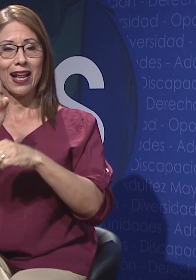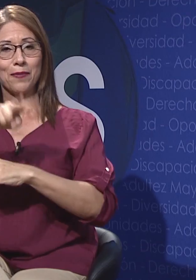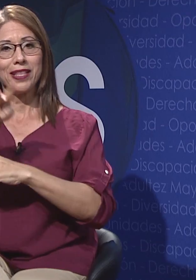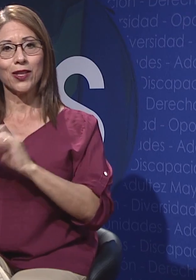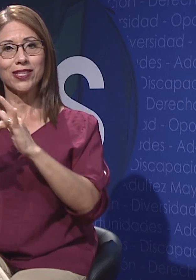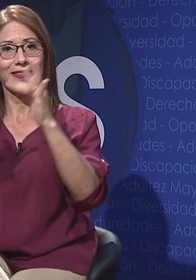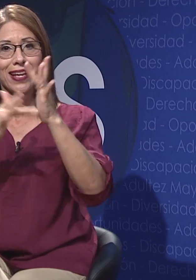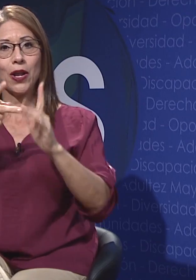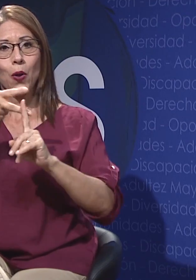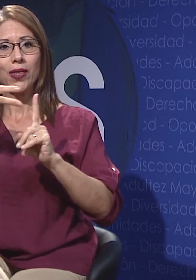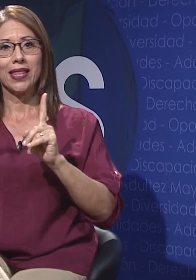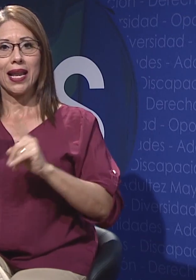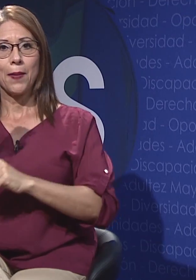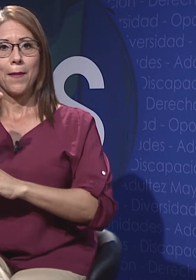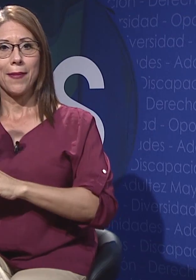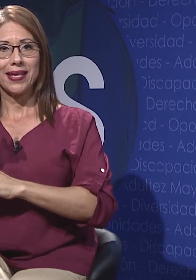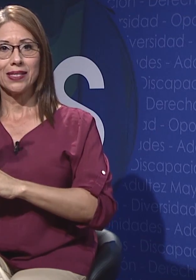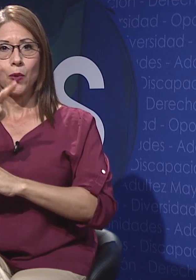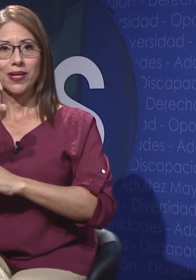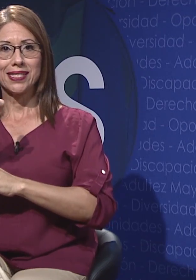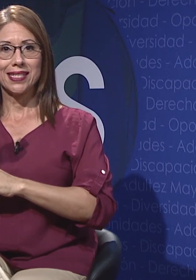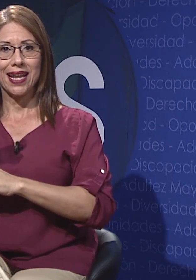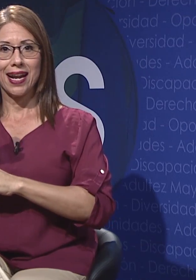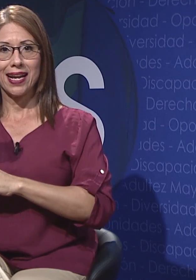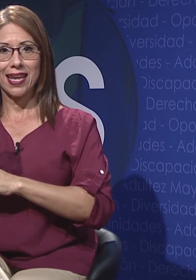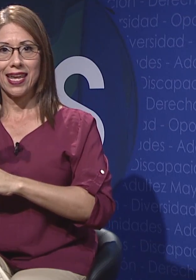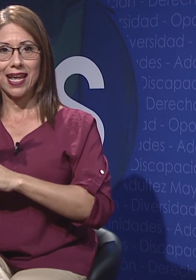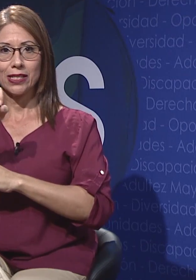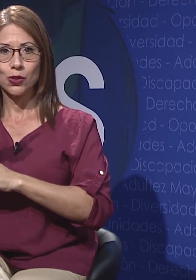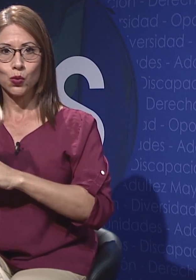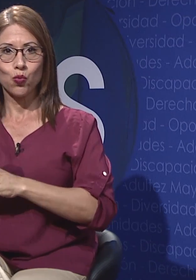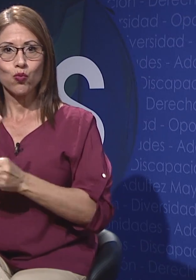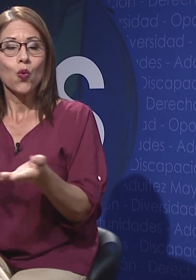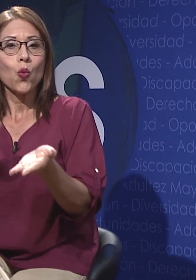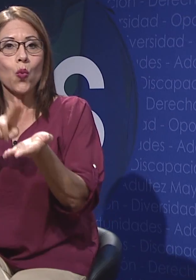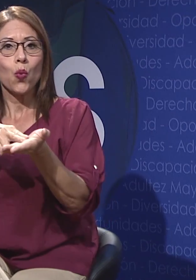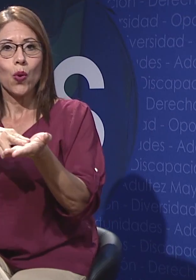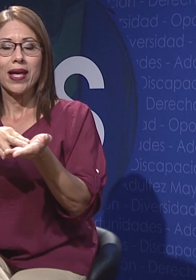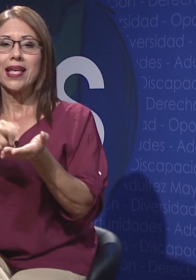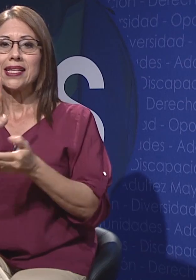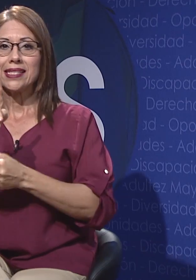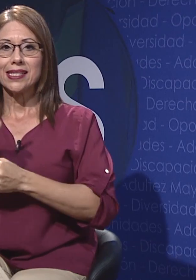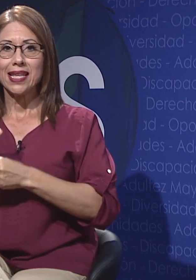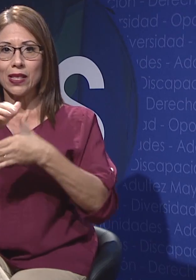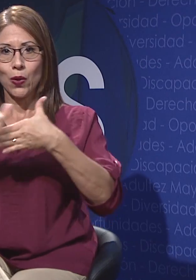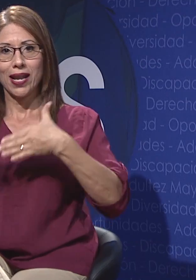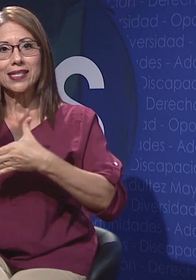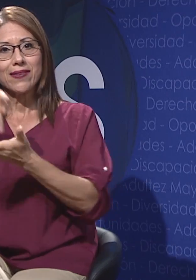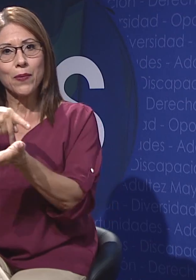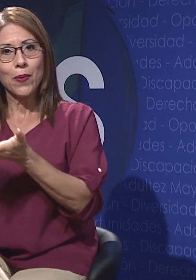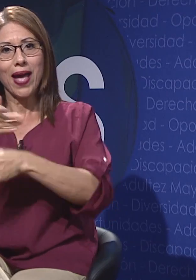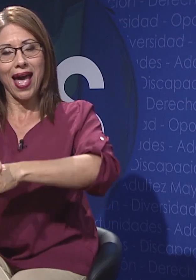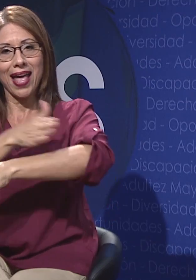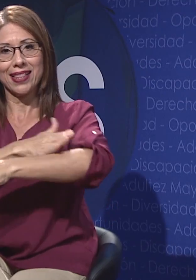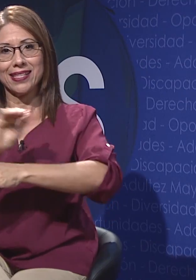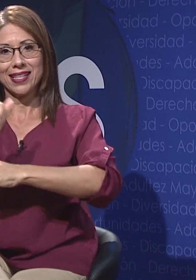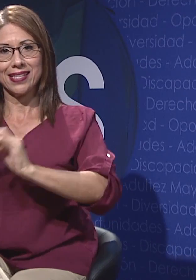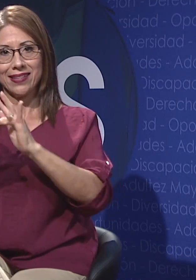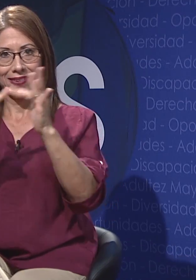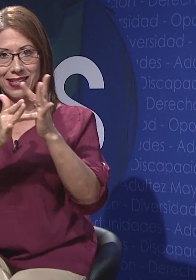22 de abril en el Hotel Best Western Irazú y tiene un costo de inscripción de $100 que deben ser cancelados antes del 10 de